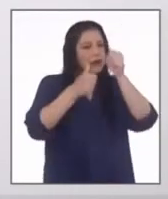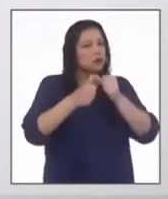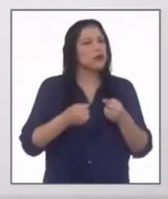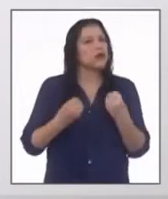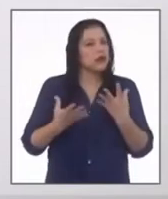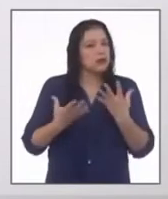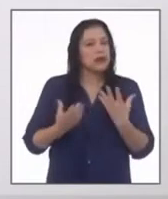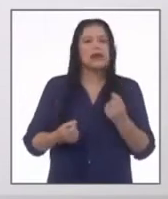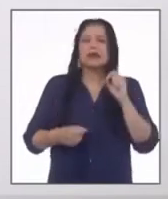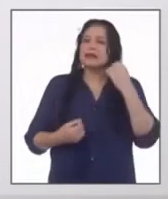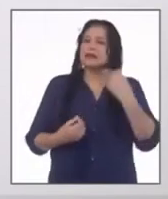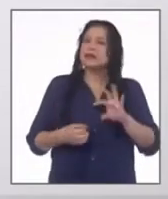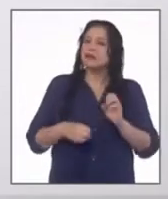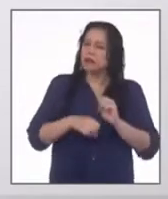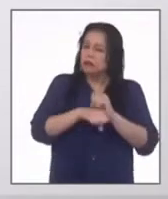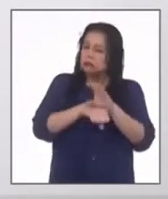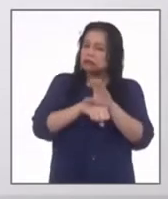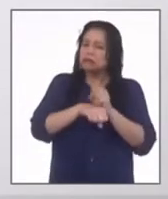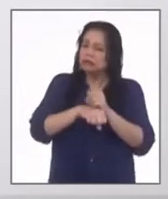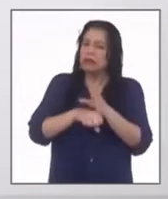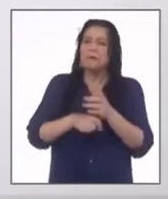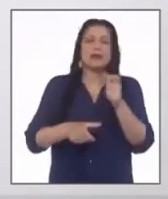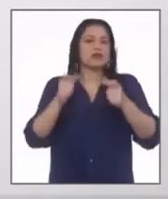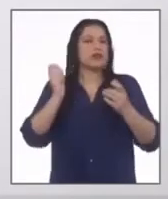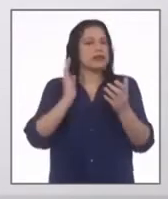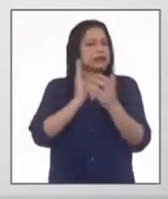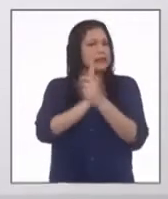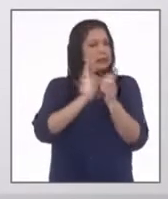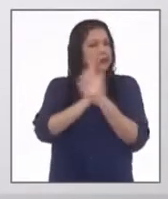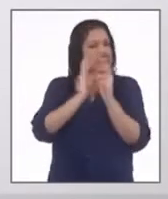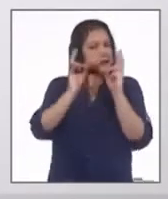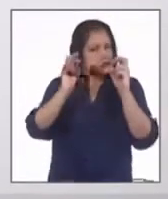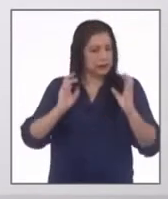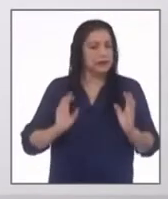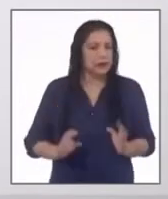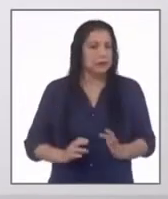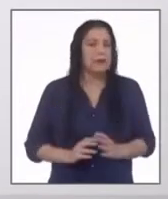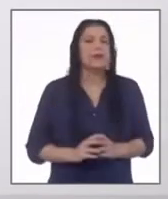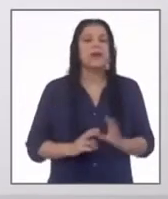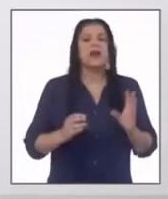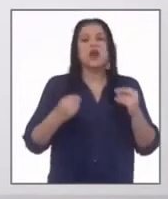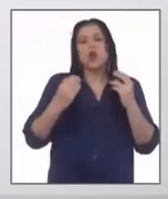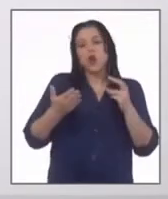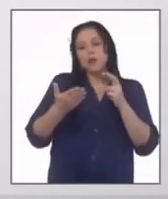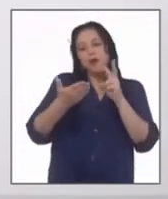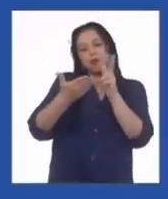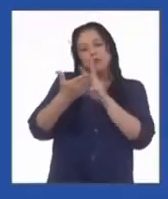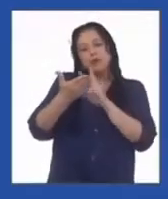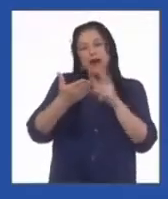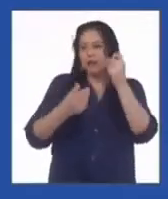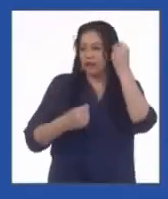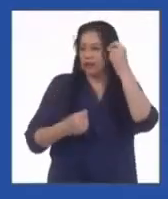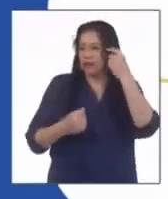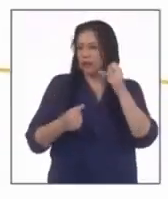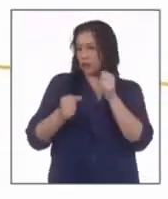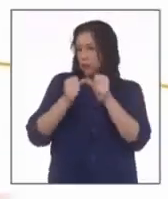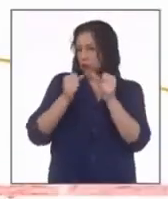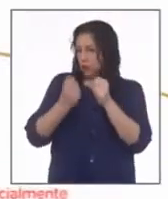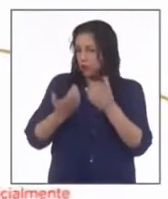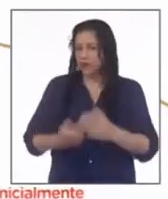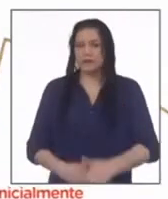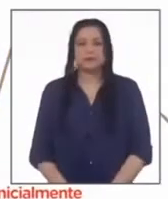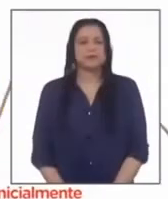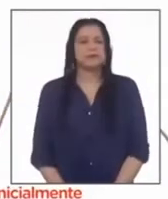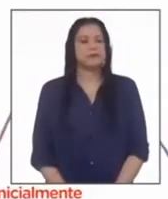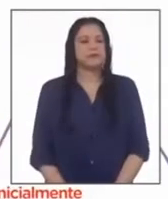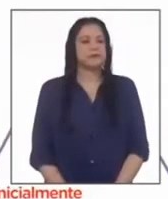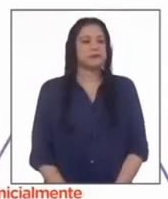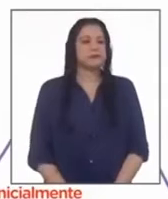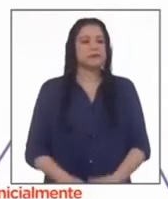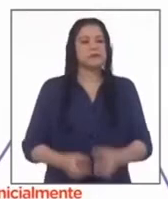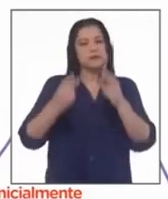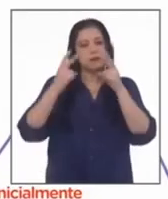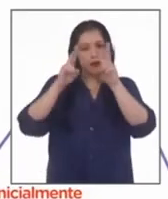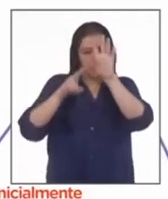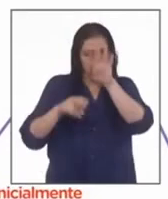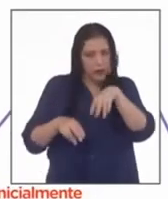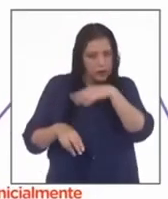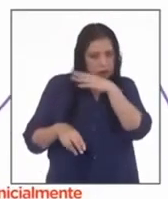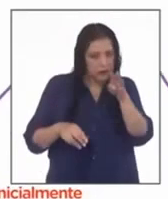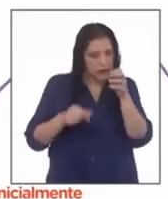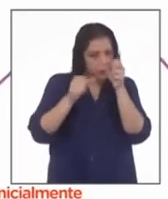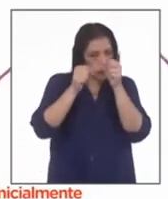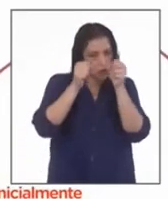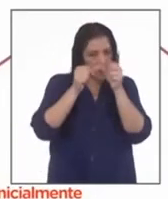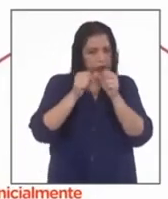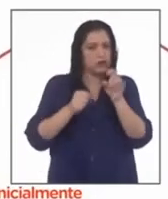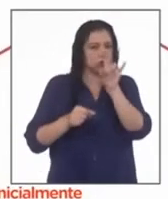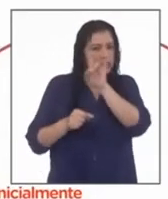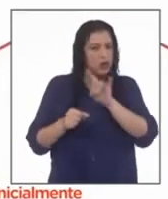bueno recibir sugerencias de personas especializadas. ¿Cómo interpretamos los datos? Veo en la tabla valores